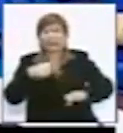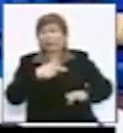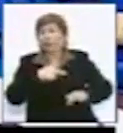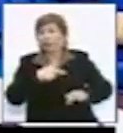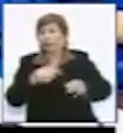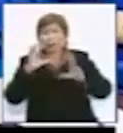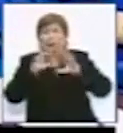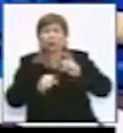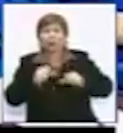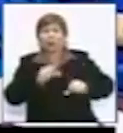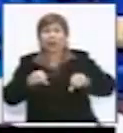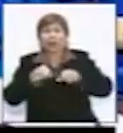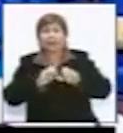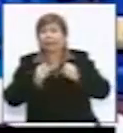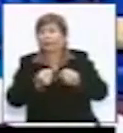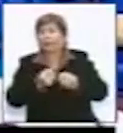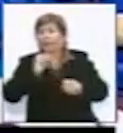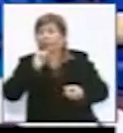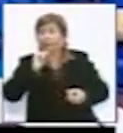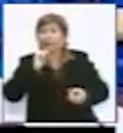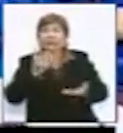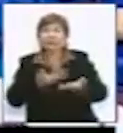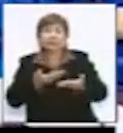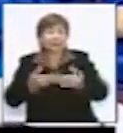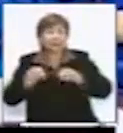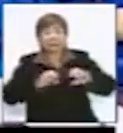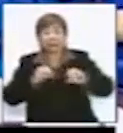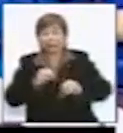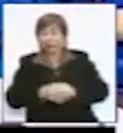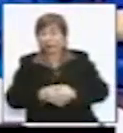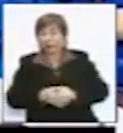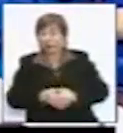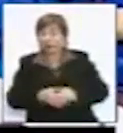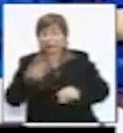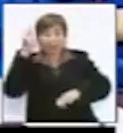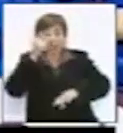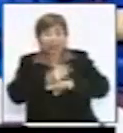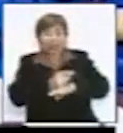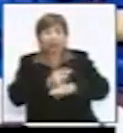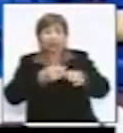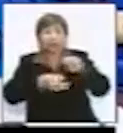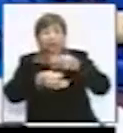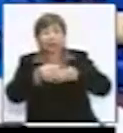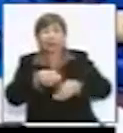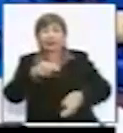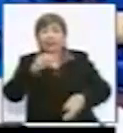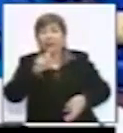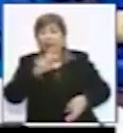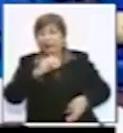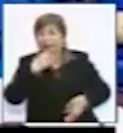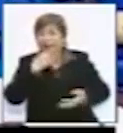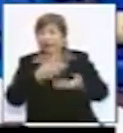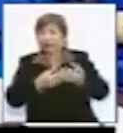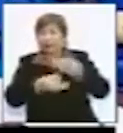es que reaccionemos. Tenemos que denunciar al usurpador que está en Palacio. Tenemos que denunciar al usurpador de los ministros. A estos individuos que vinieron